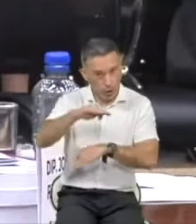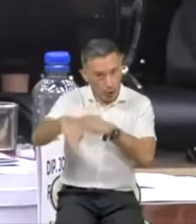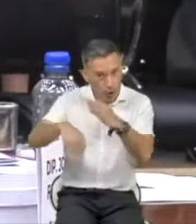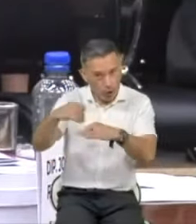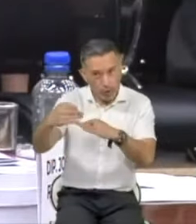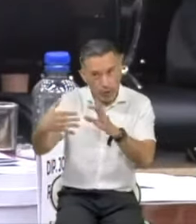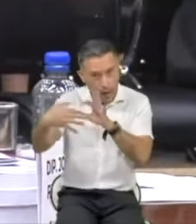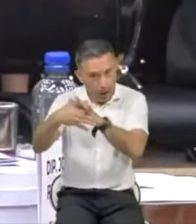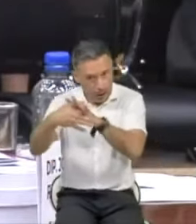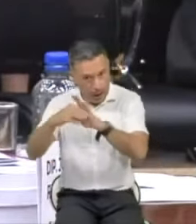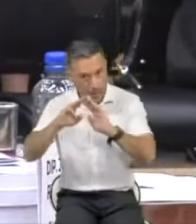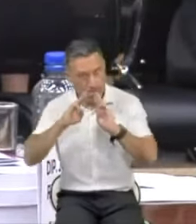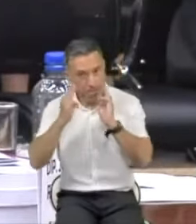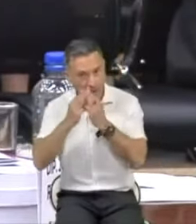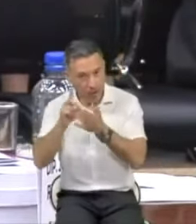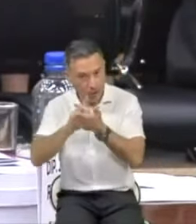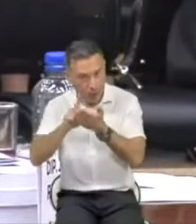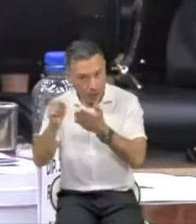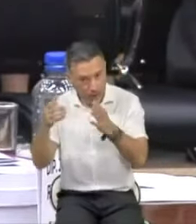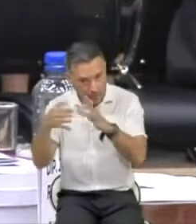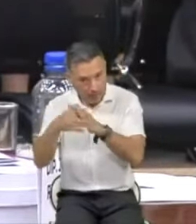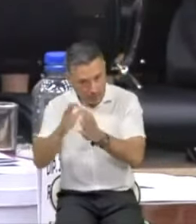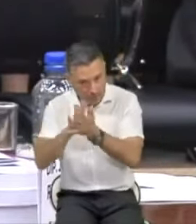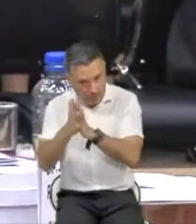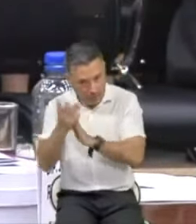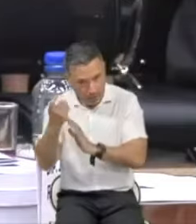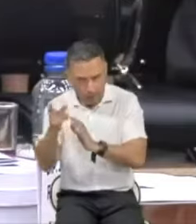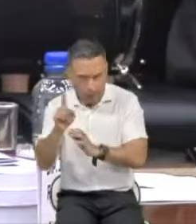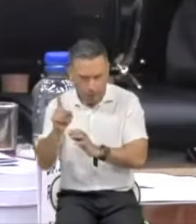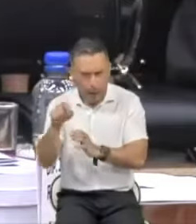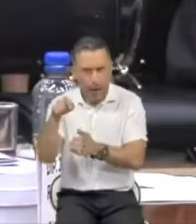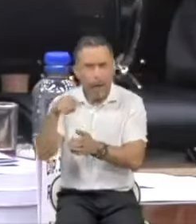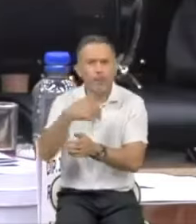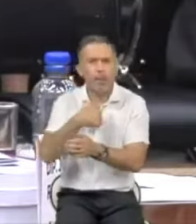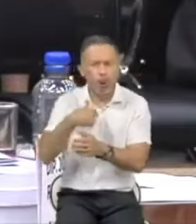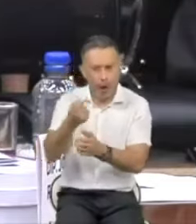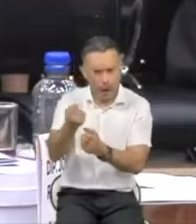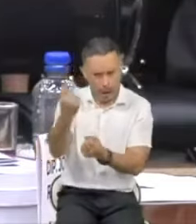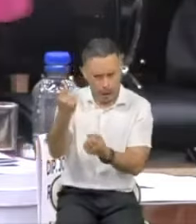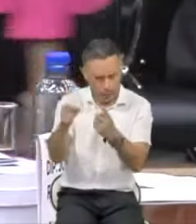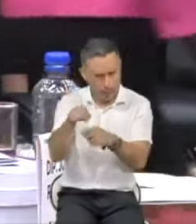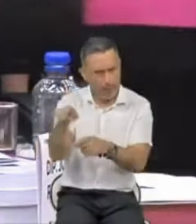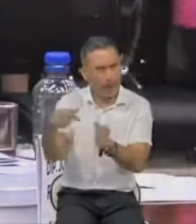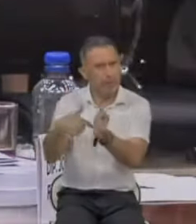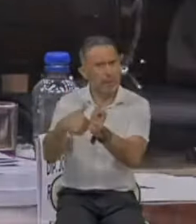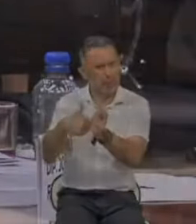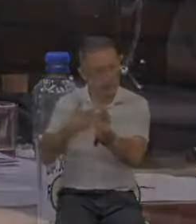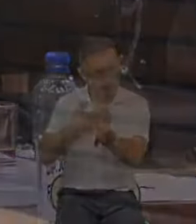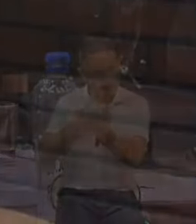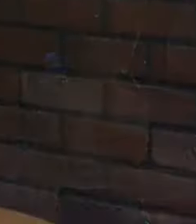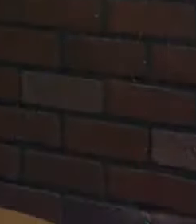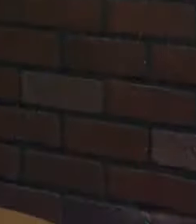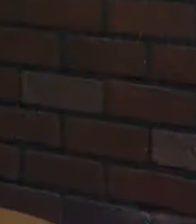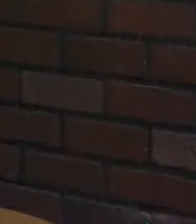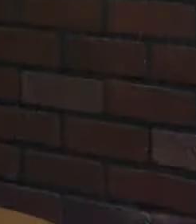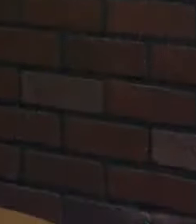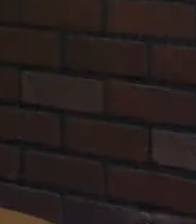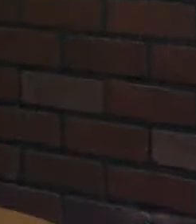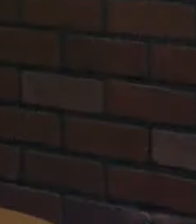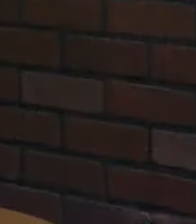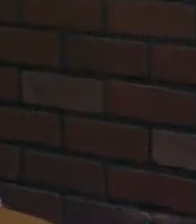organizado no hay dentro de las filas quienes lo están yo creo que de la cúpula hay más de